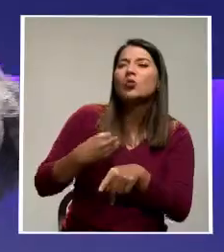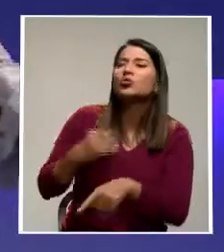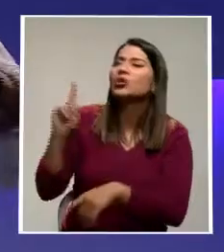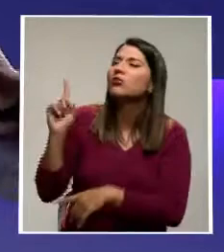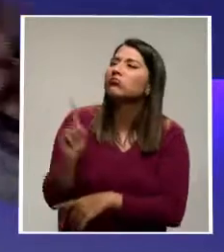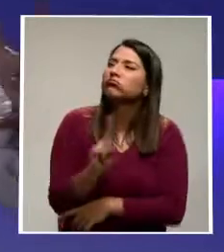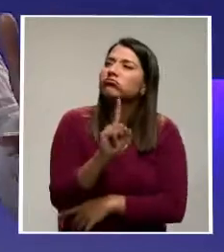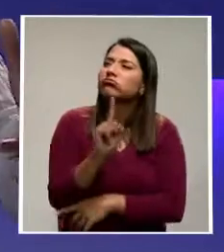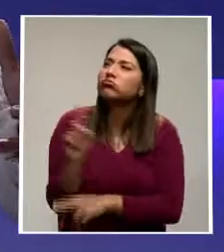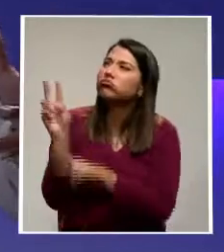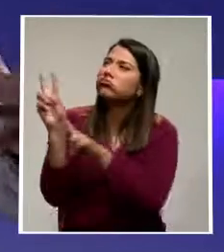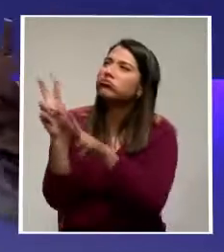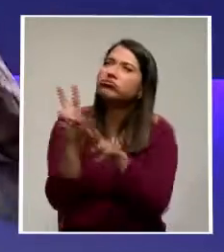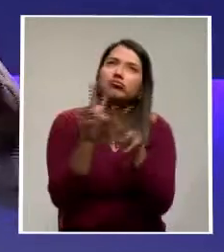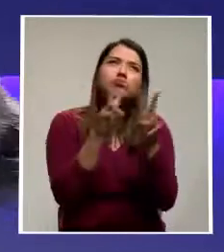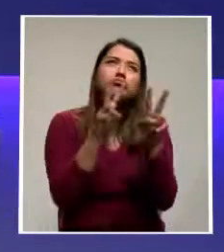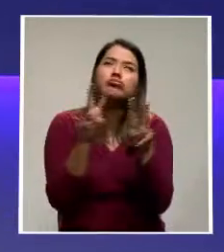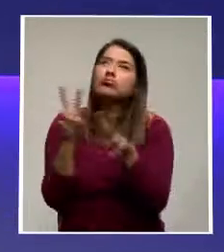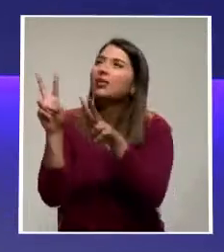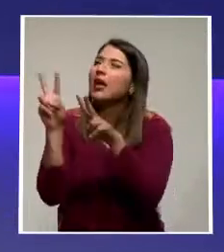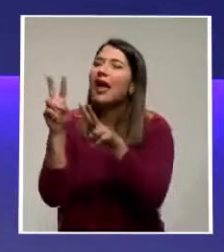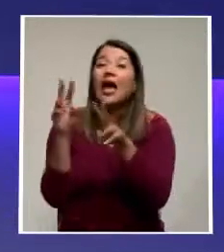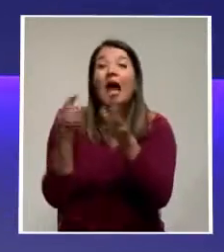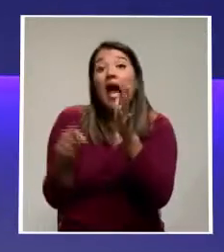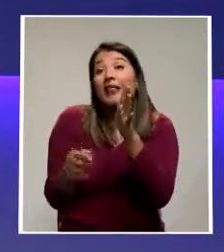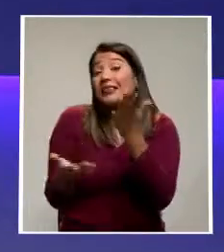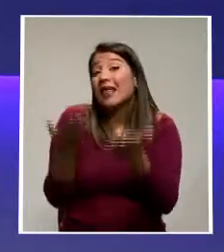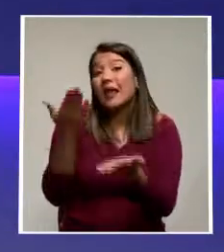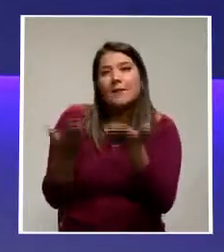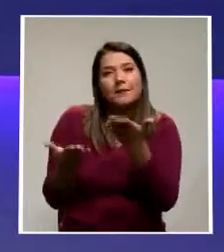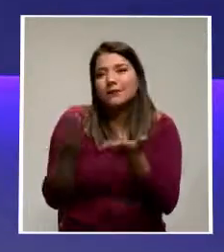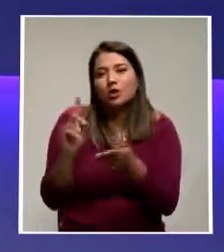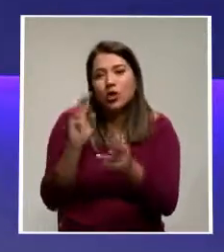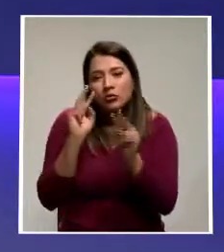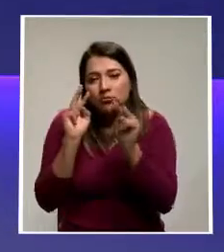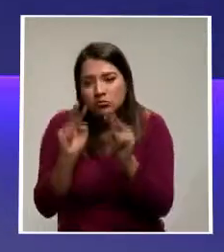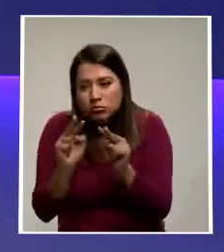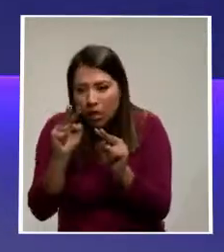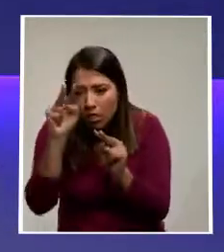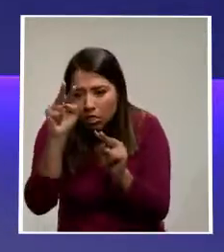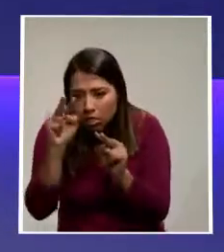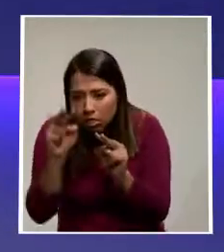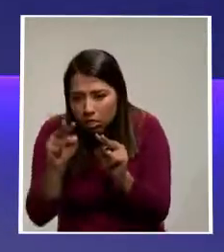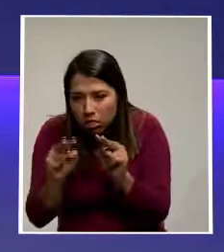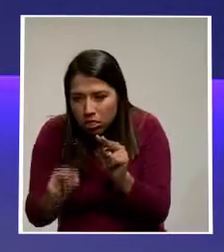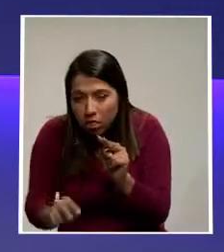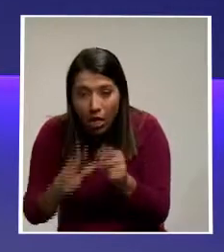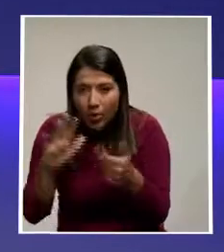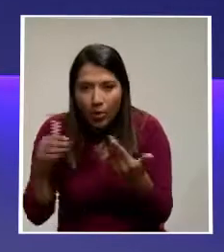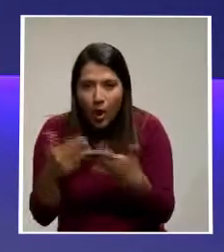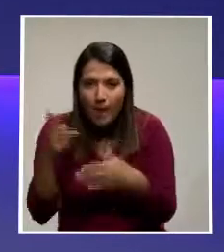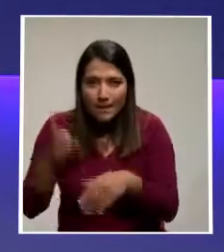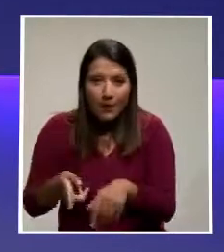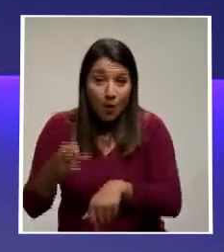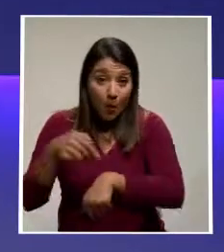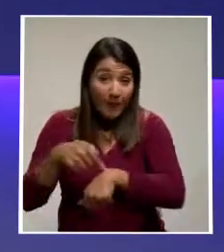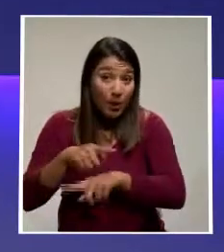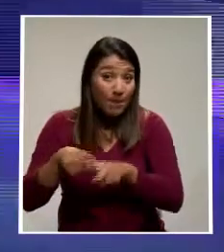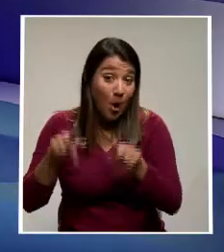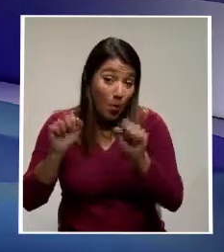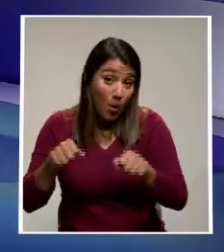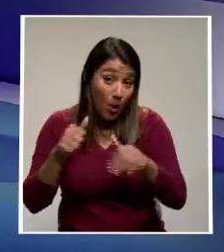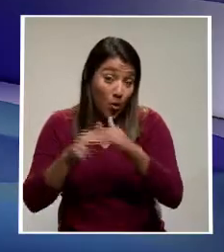recorrido, devolverse, y tal vez no se va a quedar tanto tiempo en un texto, pero se lo va a poder llevar en el celular.